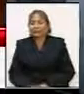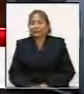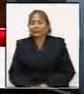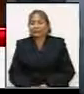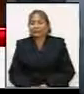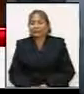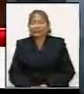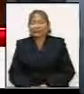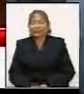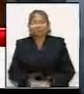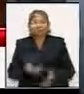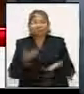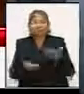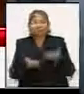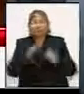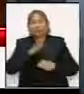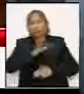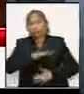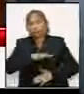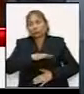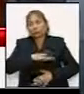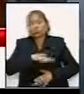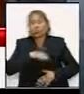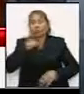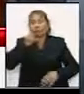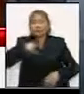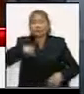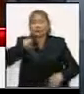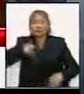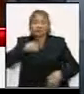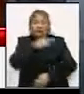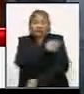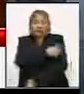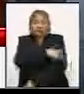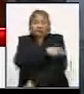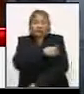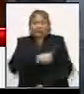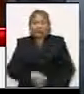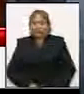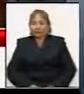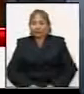Para poder en algo aliviar las necesidades de este hospital.